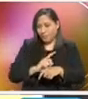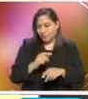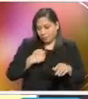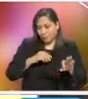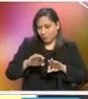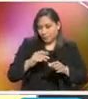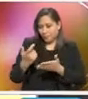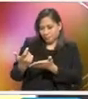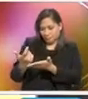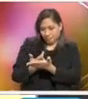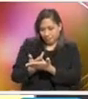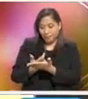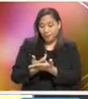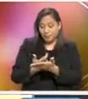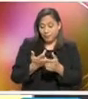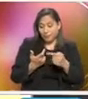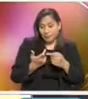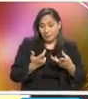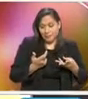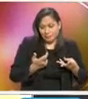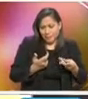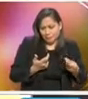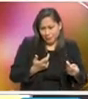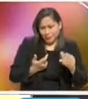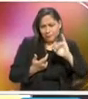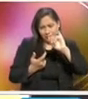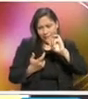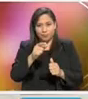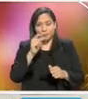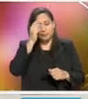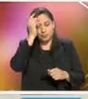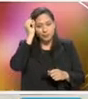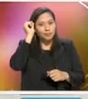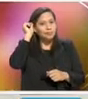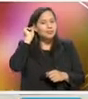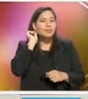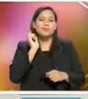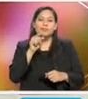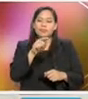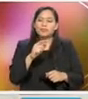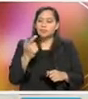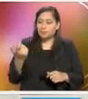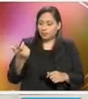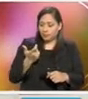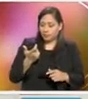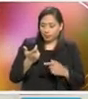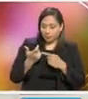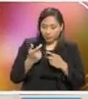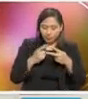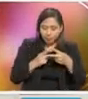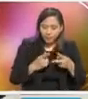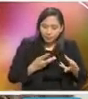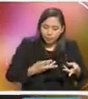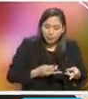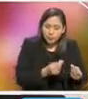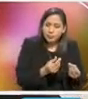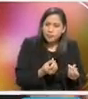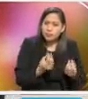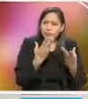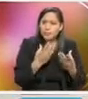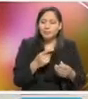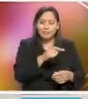ABC y es lo que vamos a hacer, ¿no? Y hay una frase que se le atribuye a Bill Gates que nos dice, si naciste pobre, pues